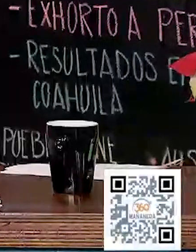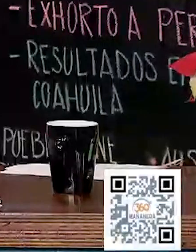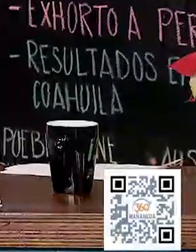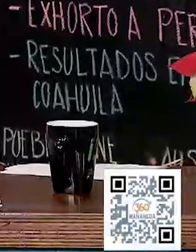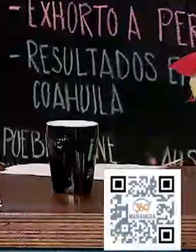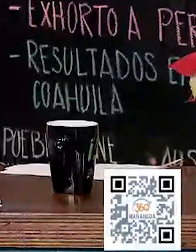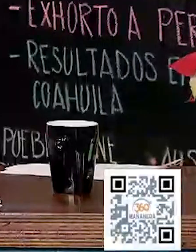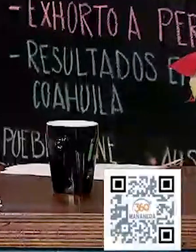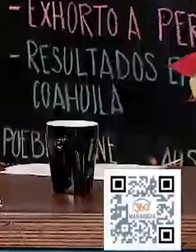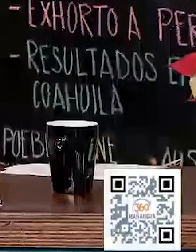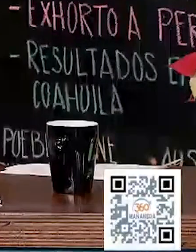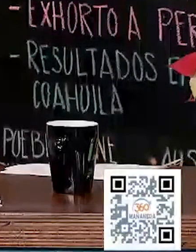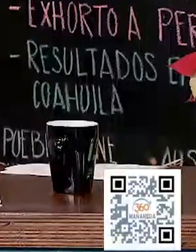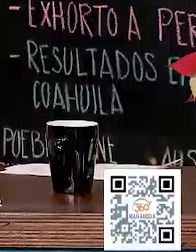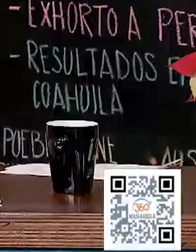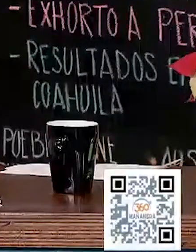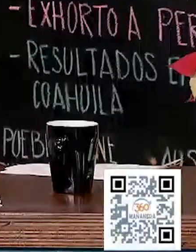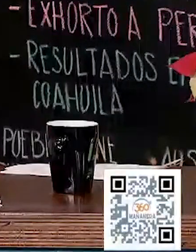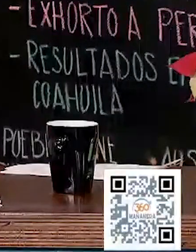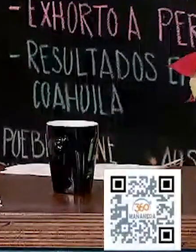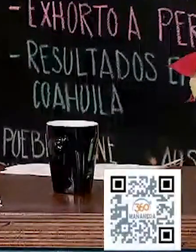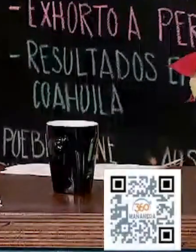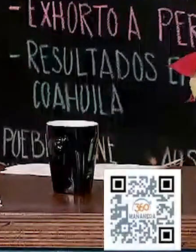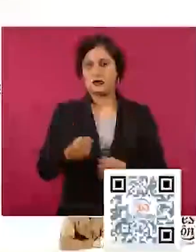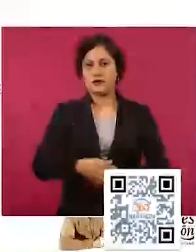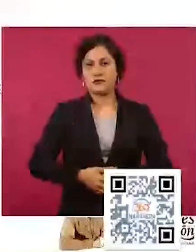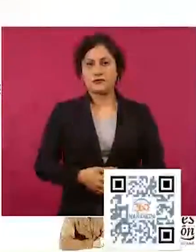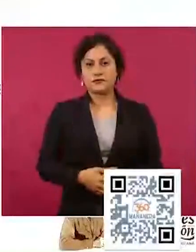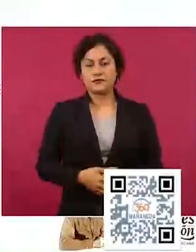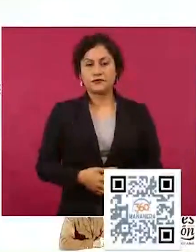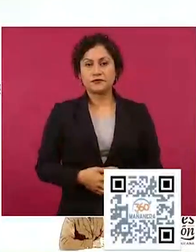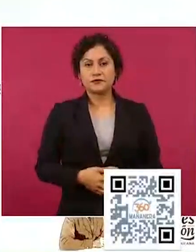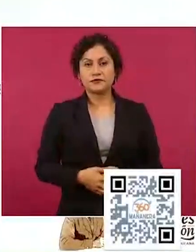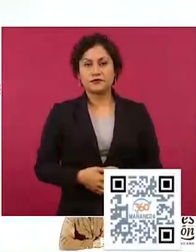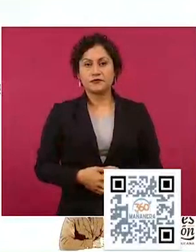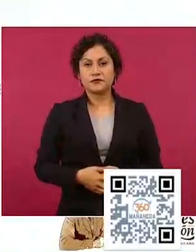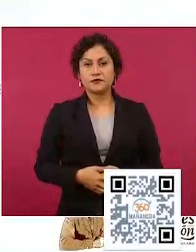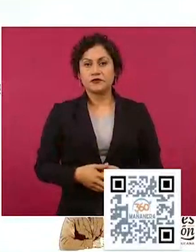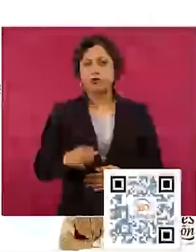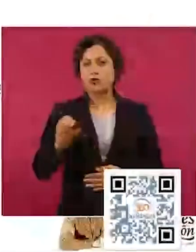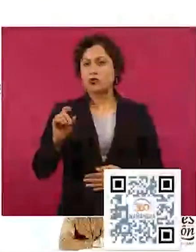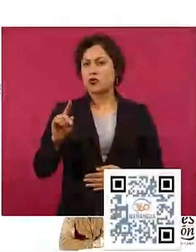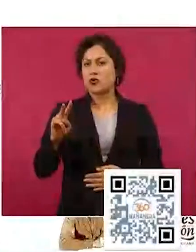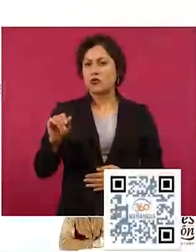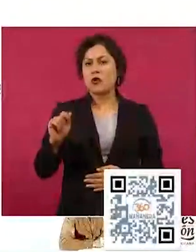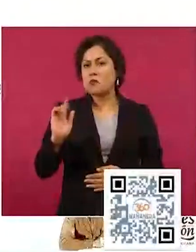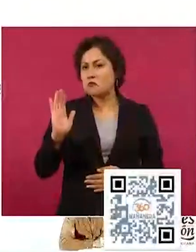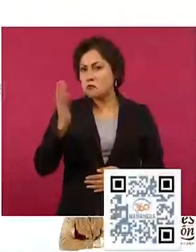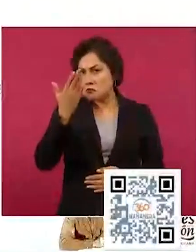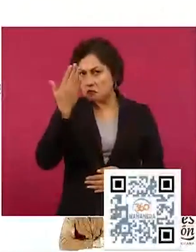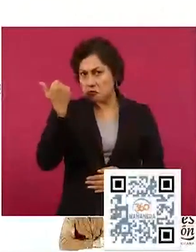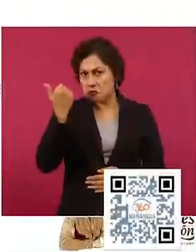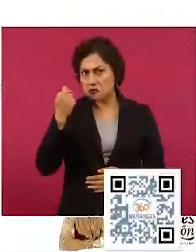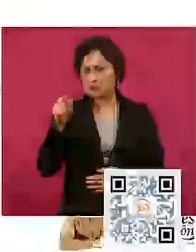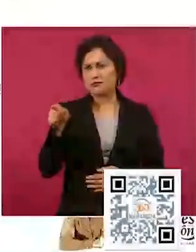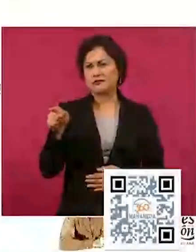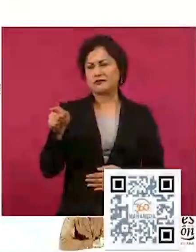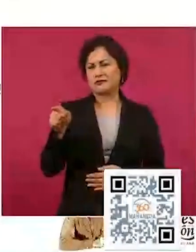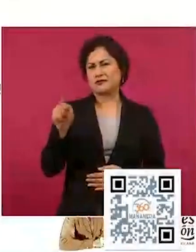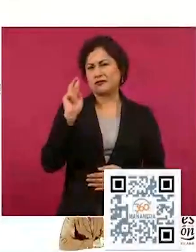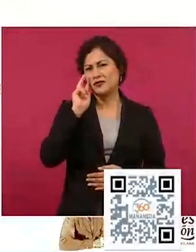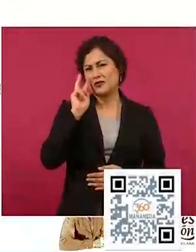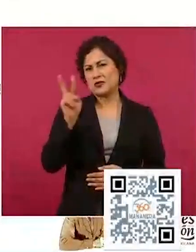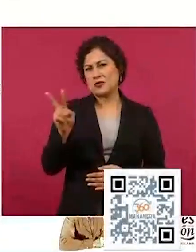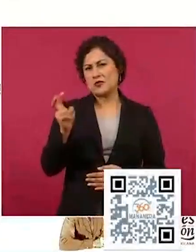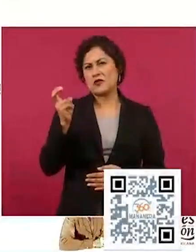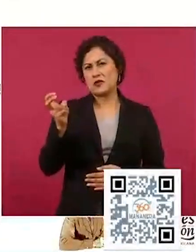o la otra derecha vamos a escuchar Lorenzo Córdoba no sé ese lo veo más en